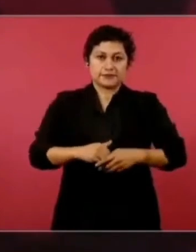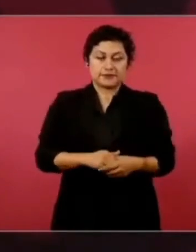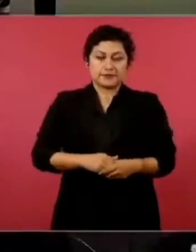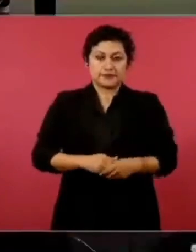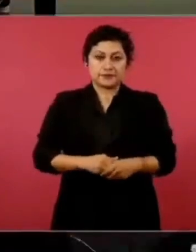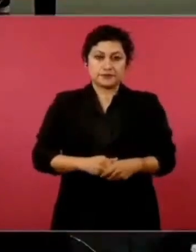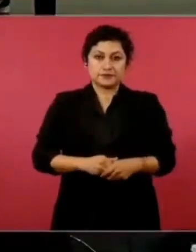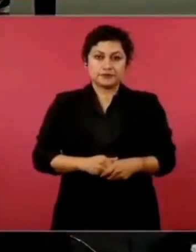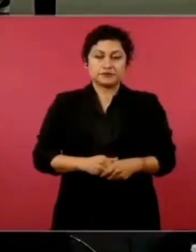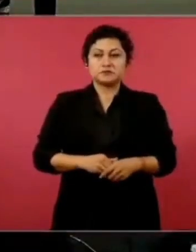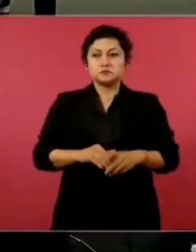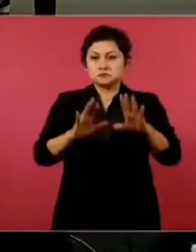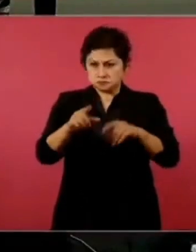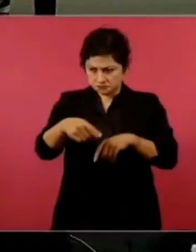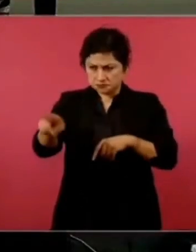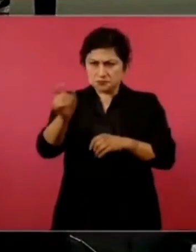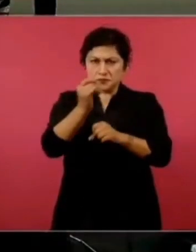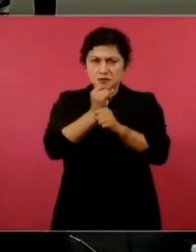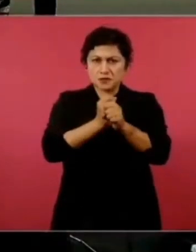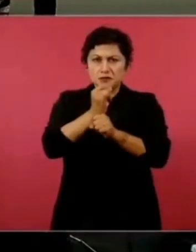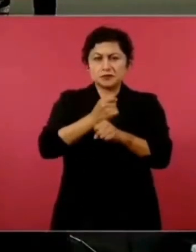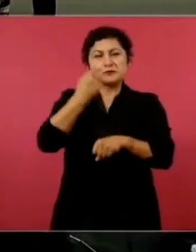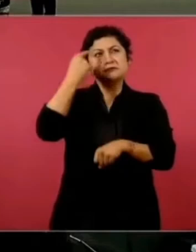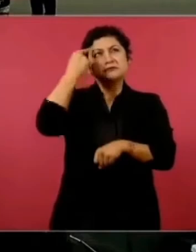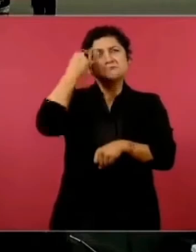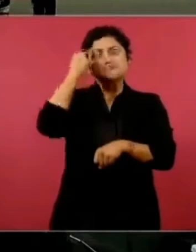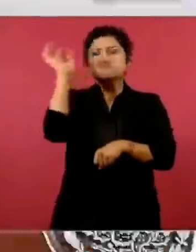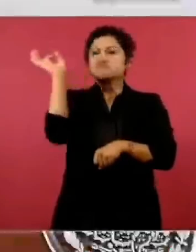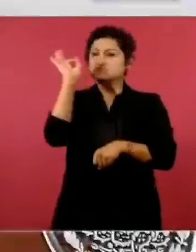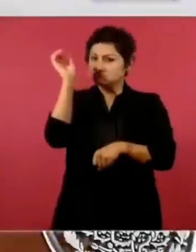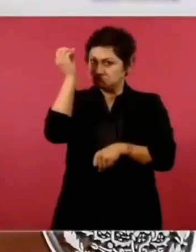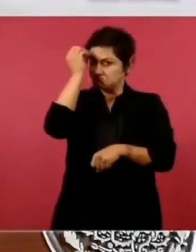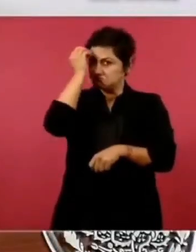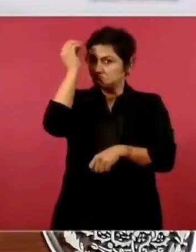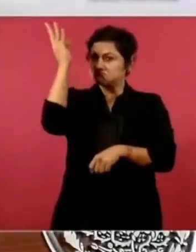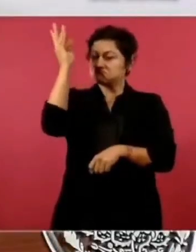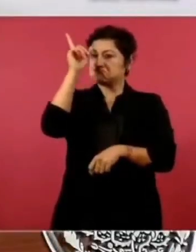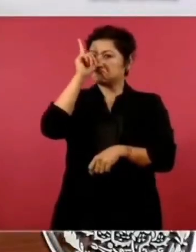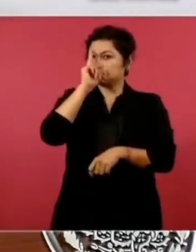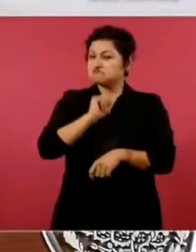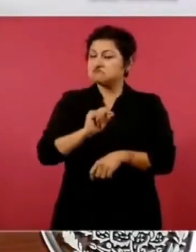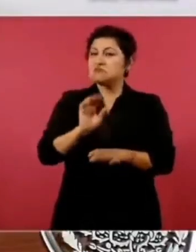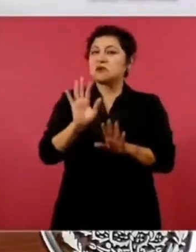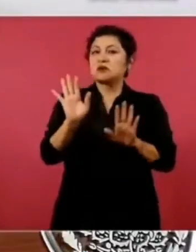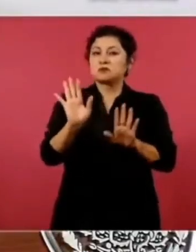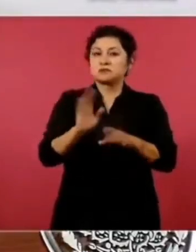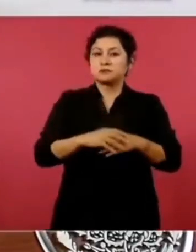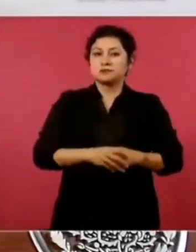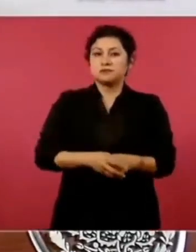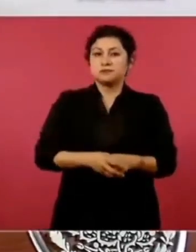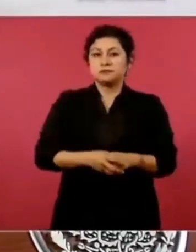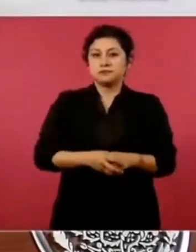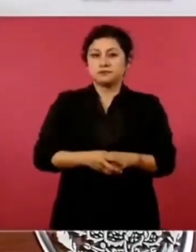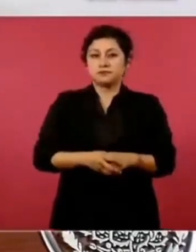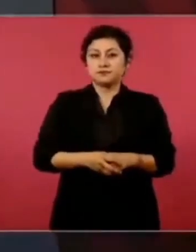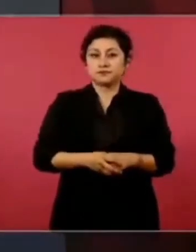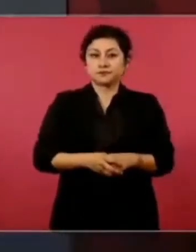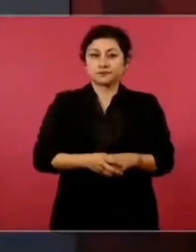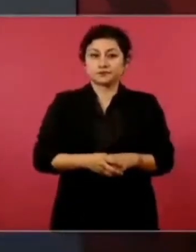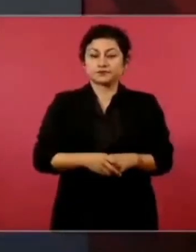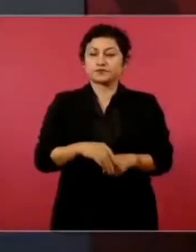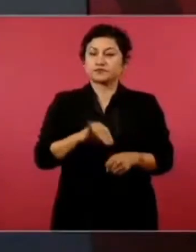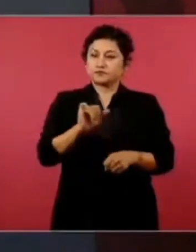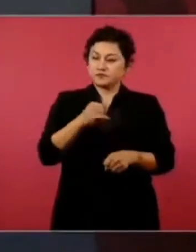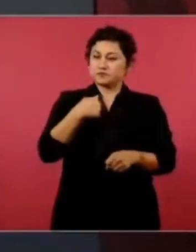porque ya me falla la memoria. Sí, creo que era secretario de la